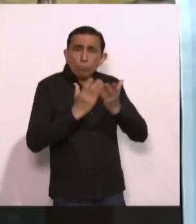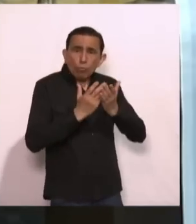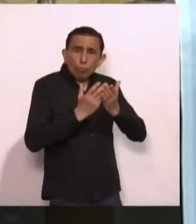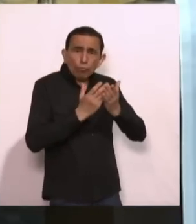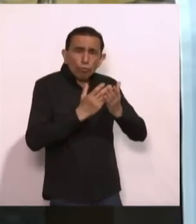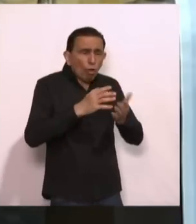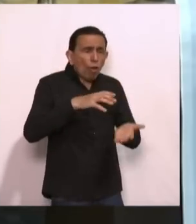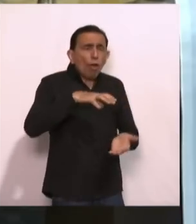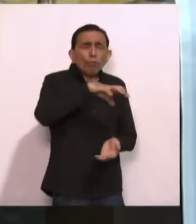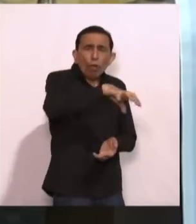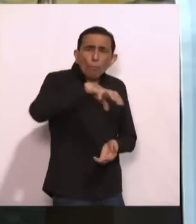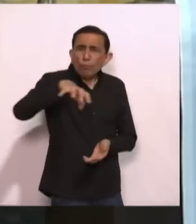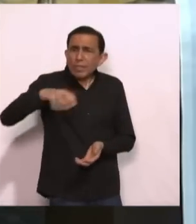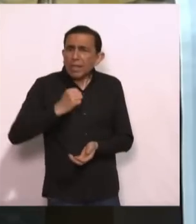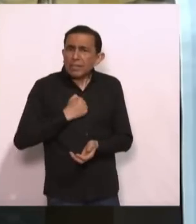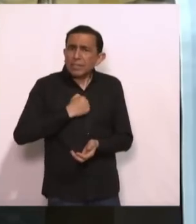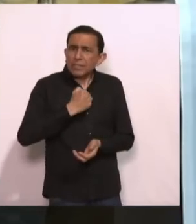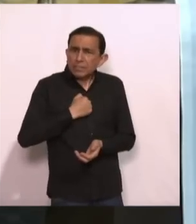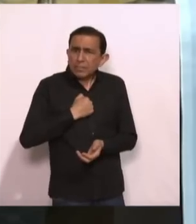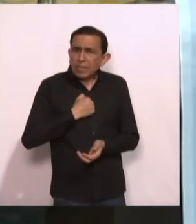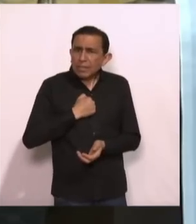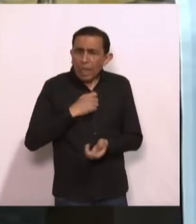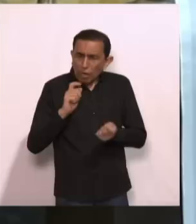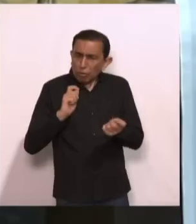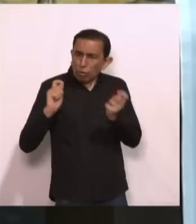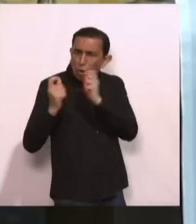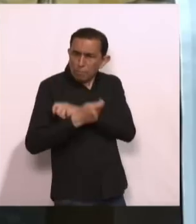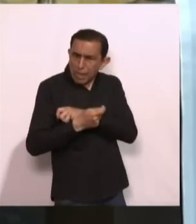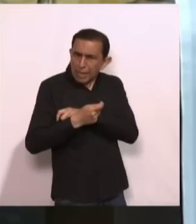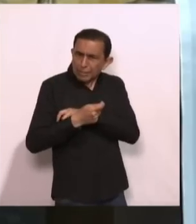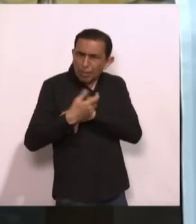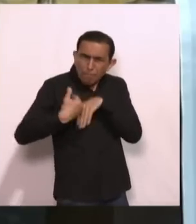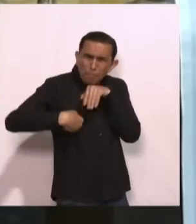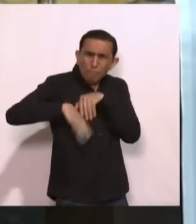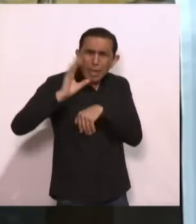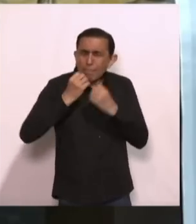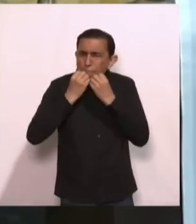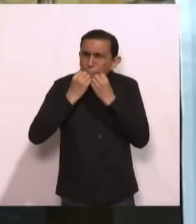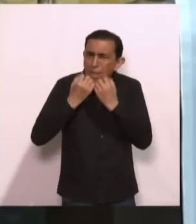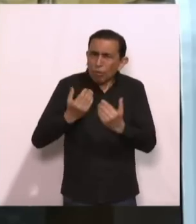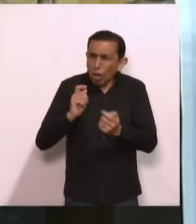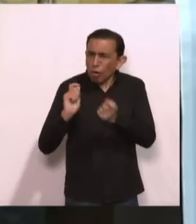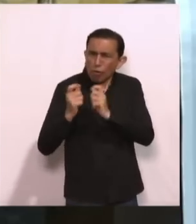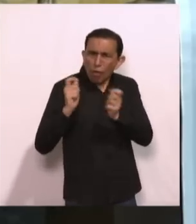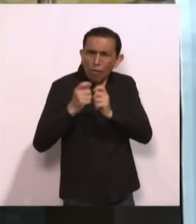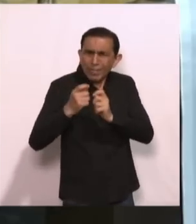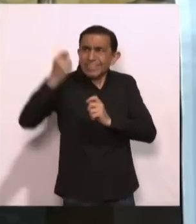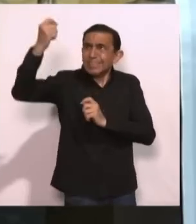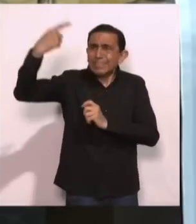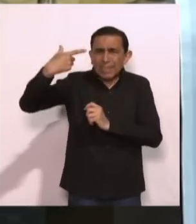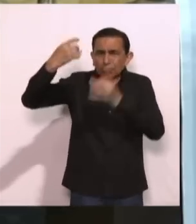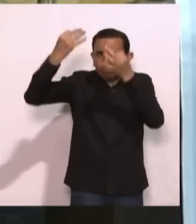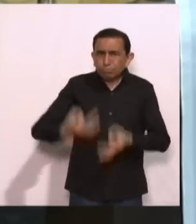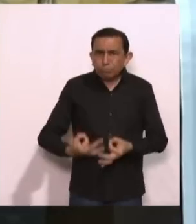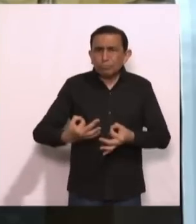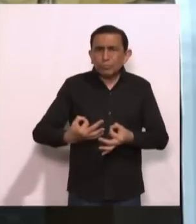las comunidades cristianas se conviertan cada vez más y mejor en signo concreto